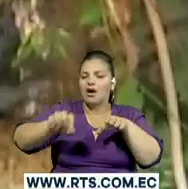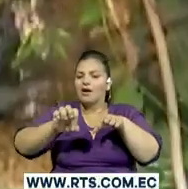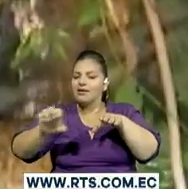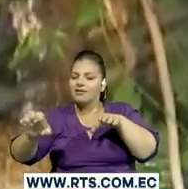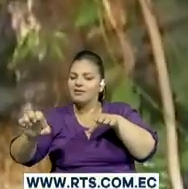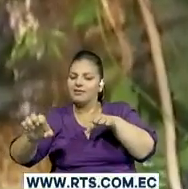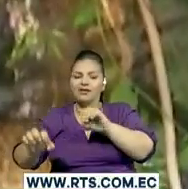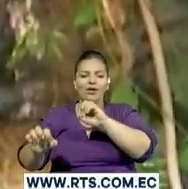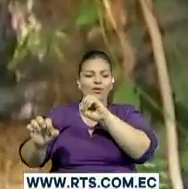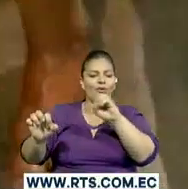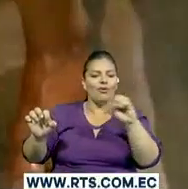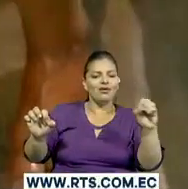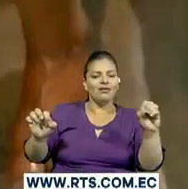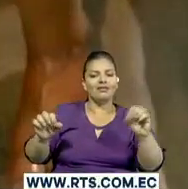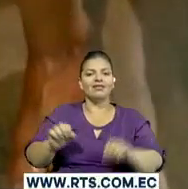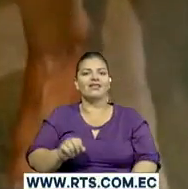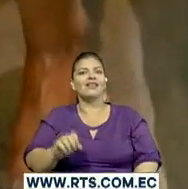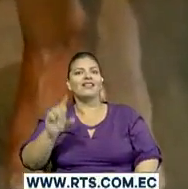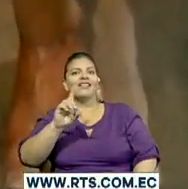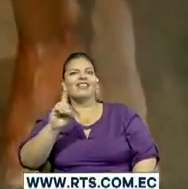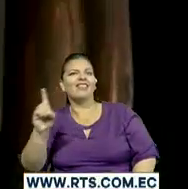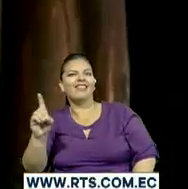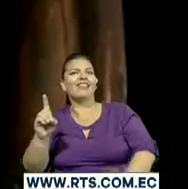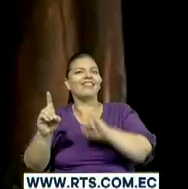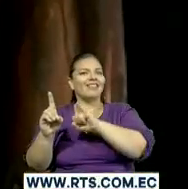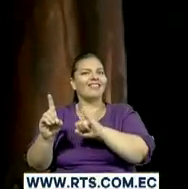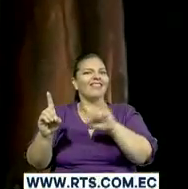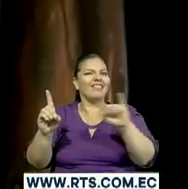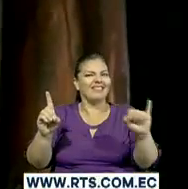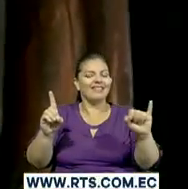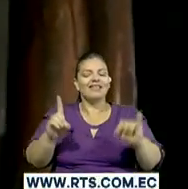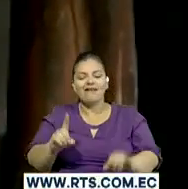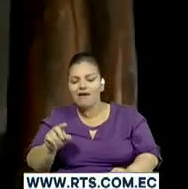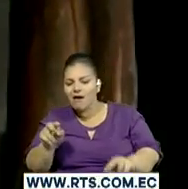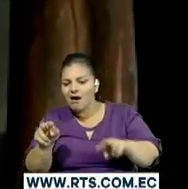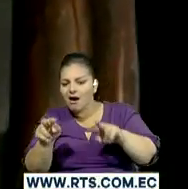y tradiciones, pero por sobre todo, lleno de historia.